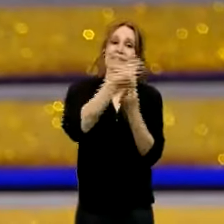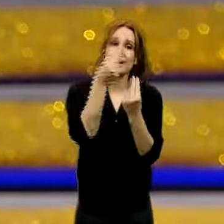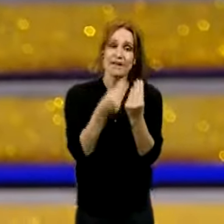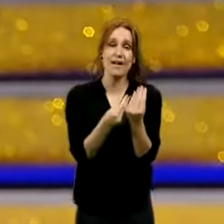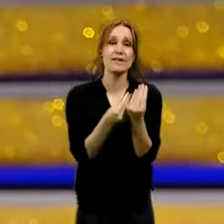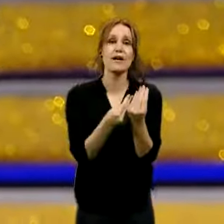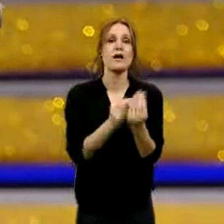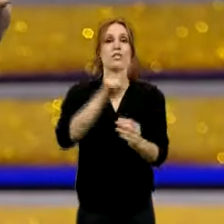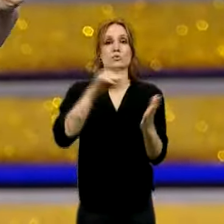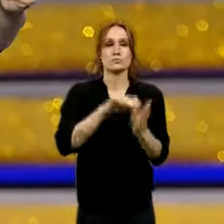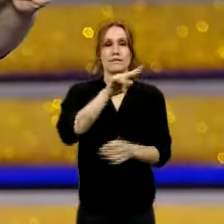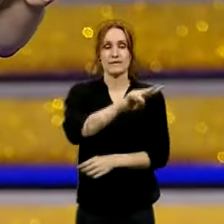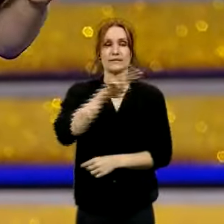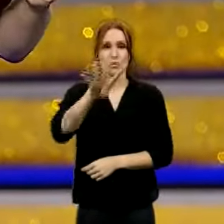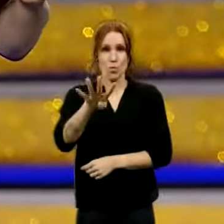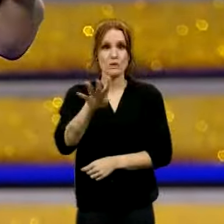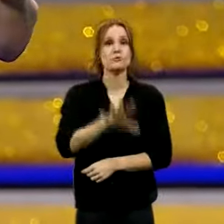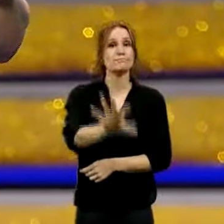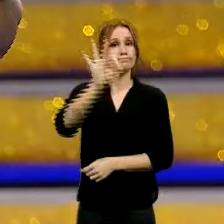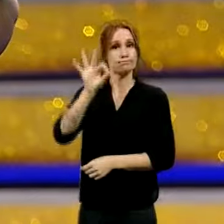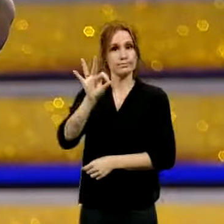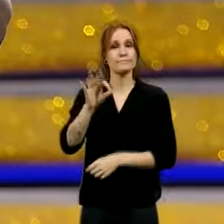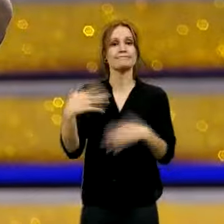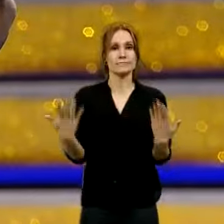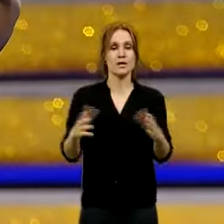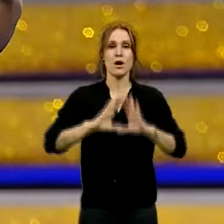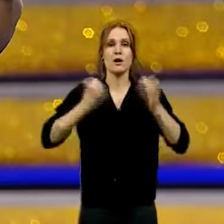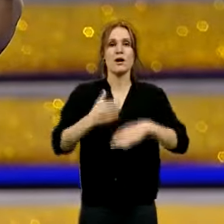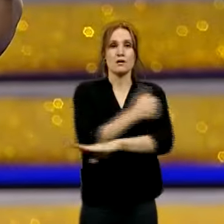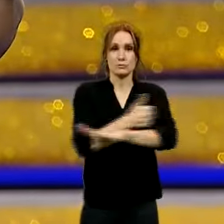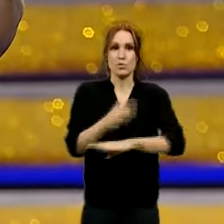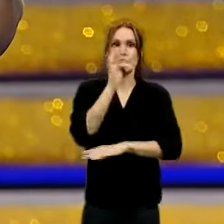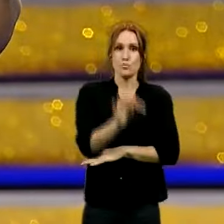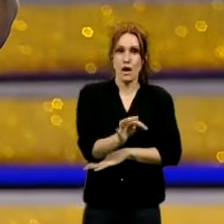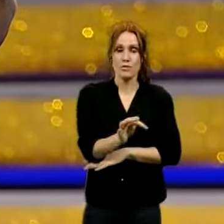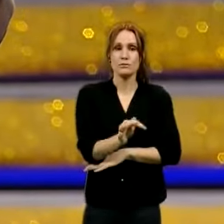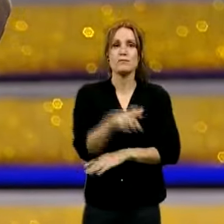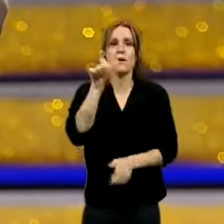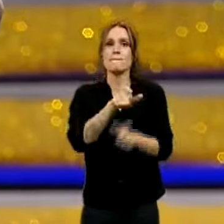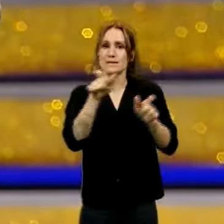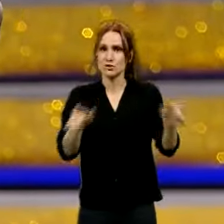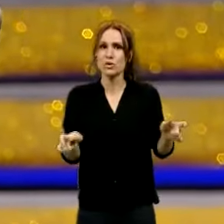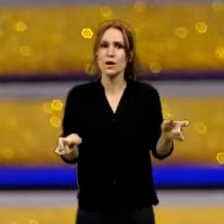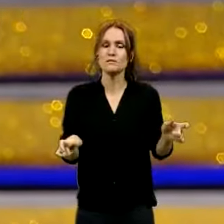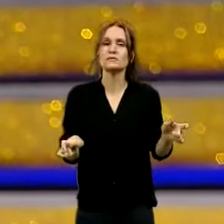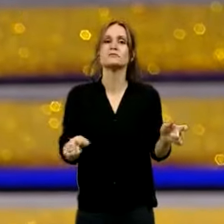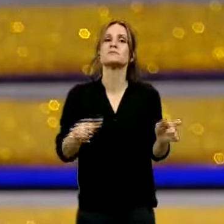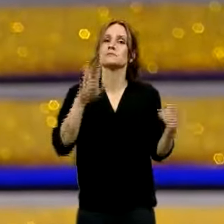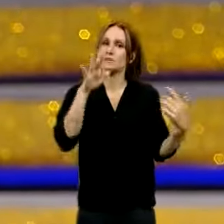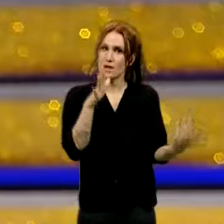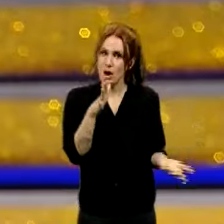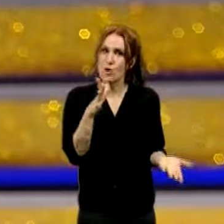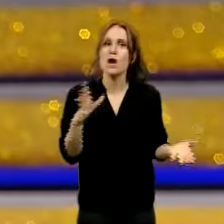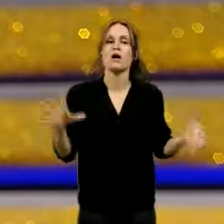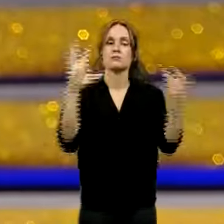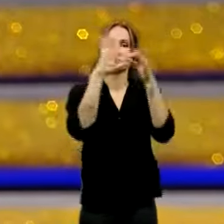Canaria 2024, se reúne el jurado nombrado al efecto y compuesto por las personas que a continuación se